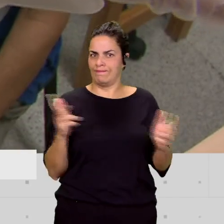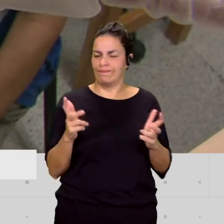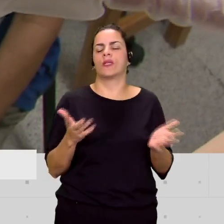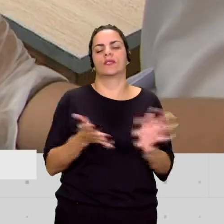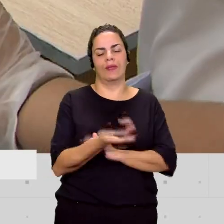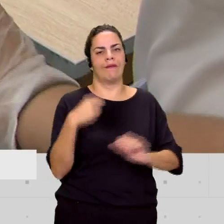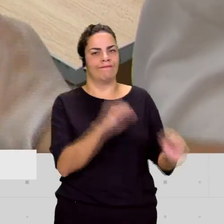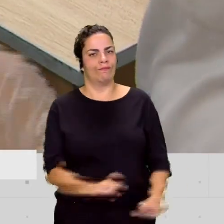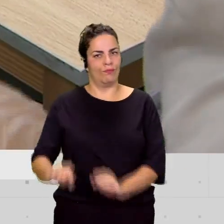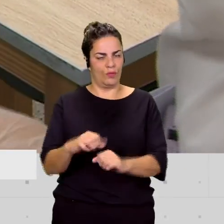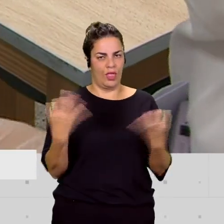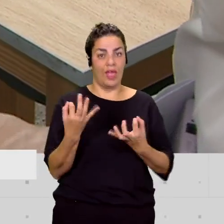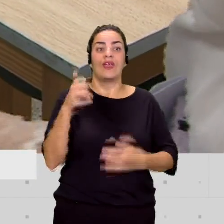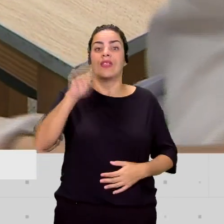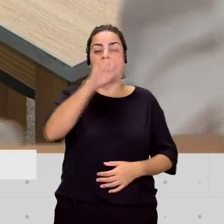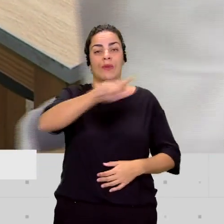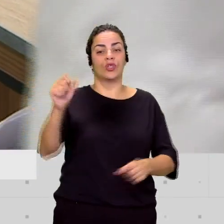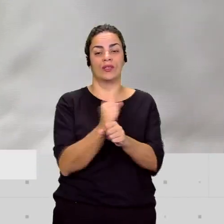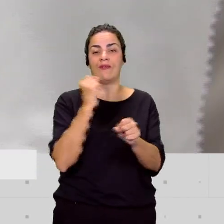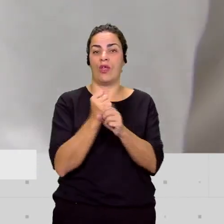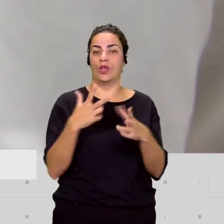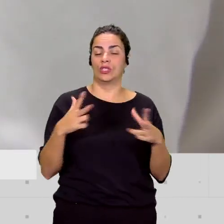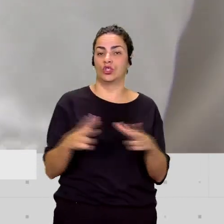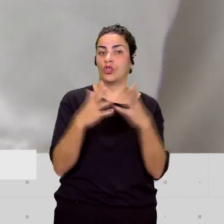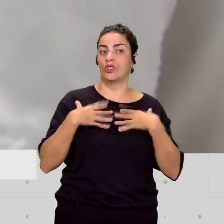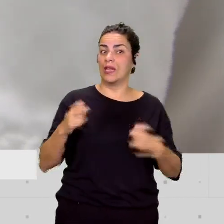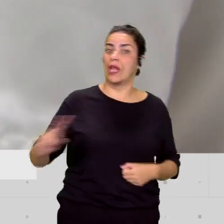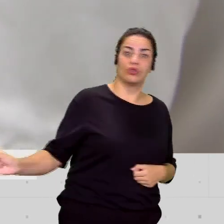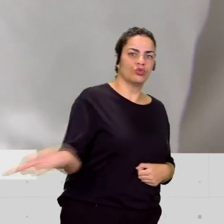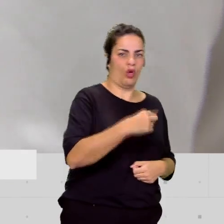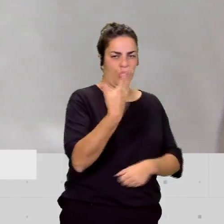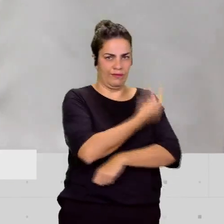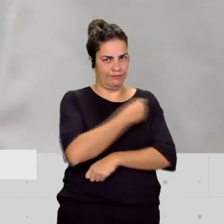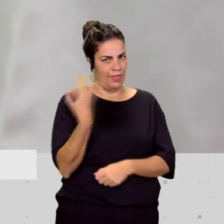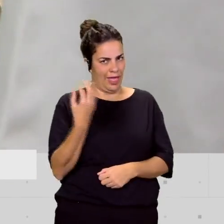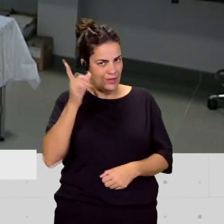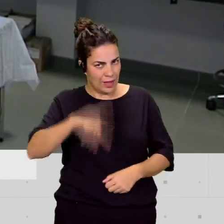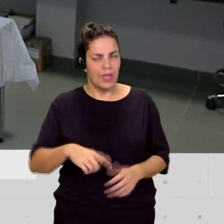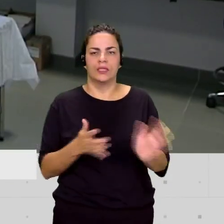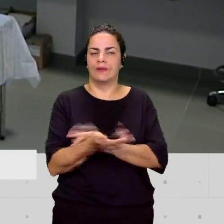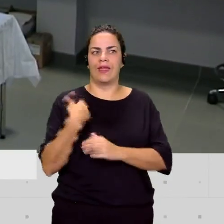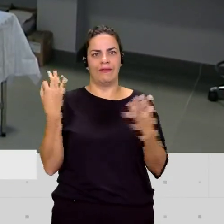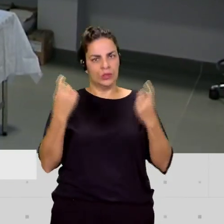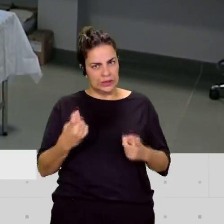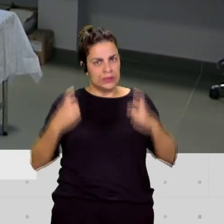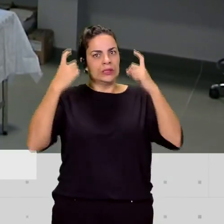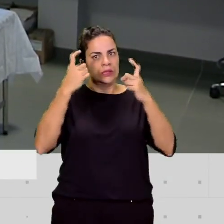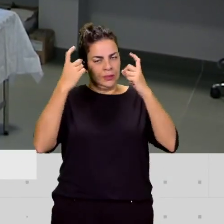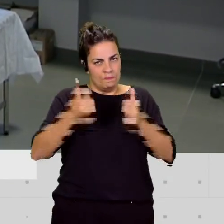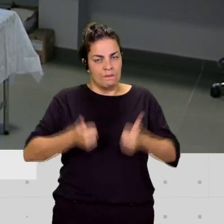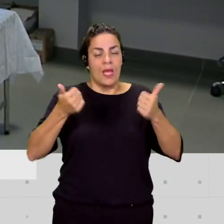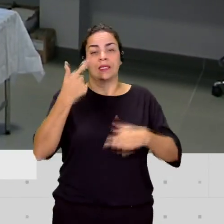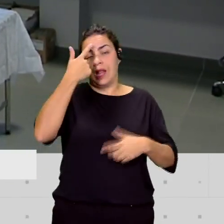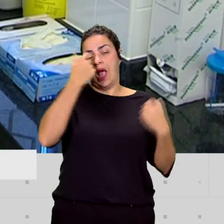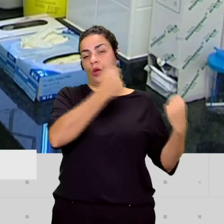y todos los trabajadores sociosanitarios. Entonces tenemos que hacer un esfuerzo aún mayor. Las autoridades sanitarias estatales